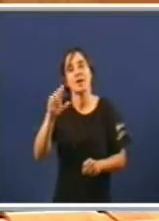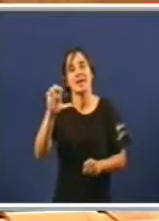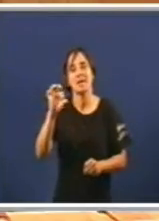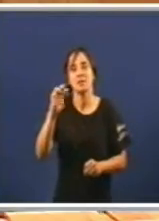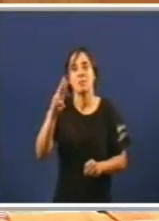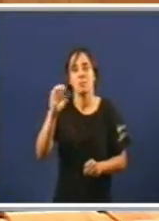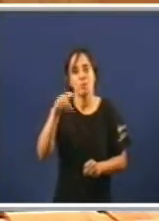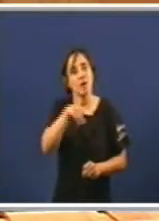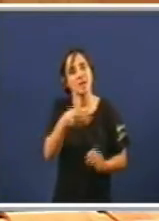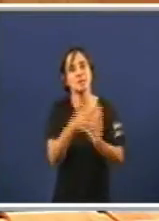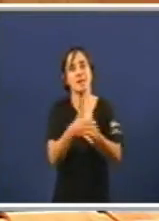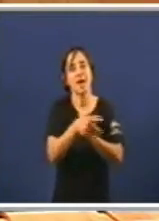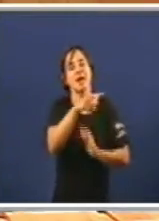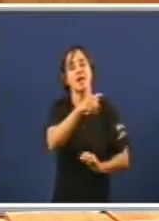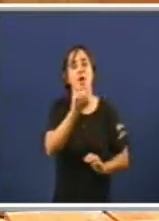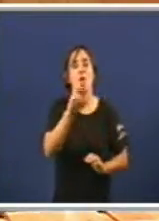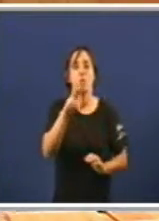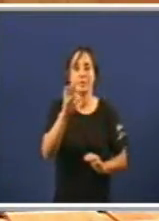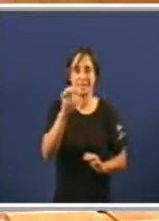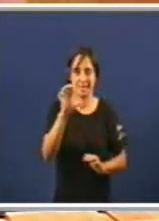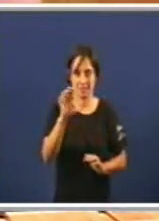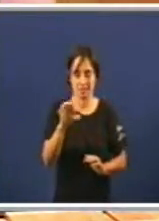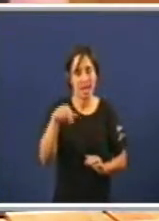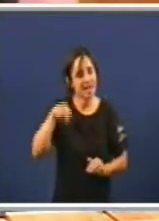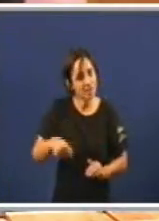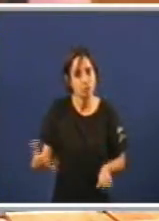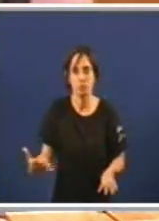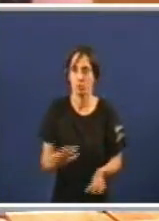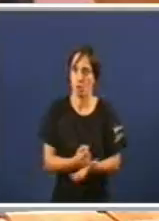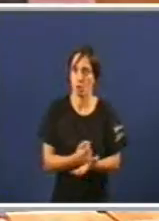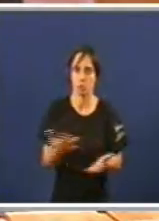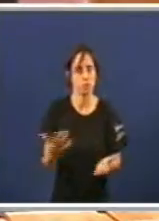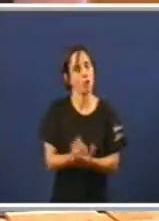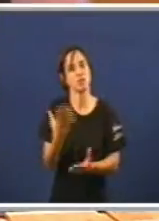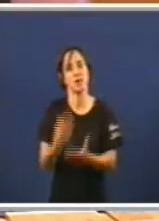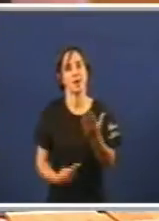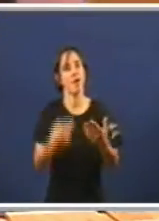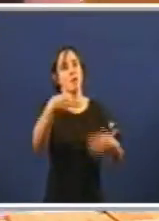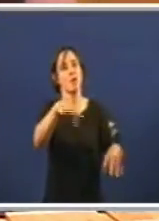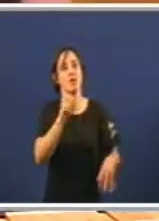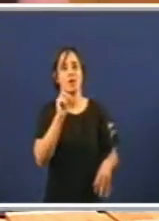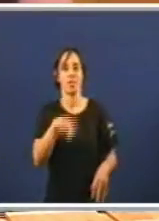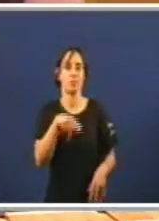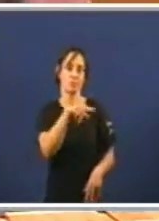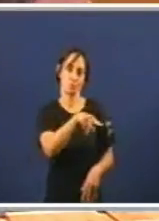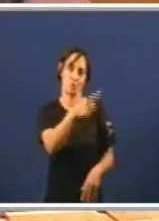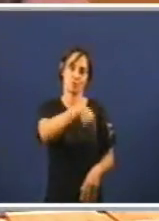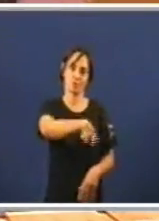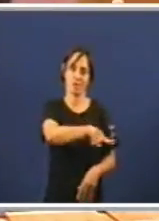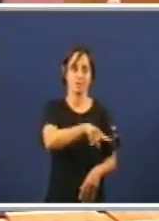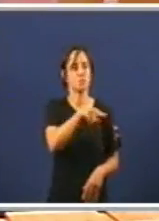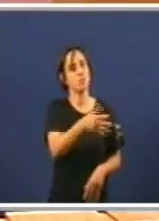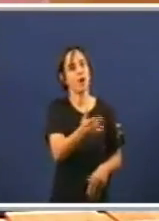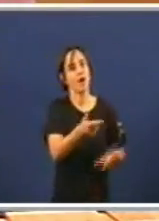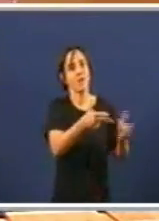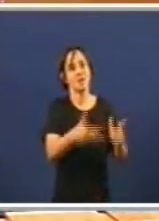Outes. Aquí estamos todos absolutamente equivocados, menos vostedes, porque vostedes teñen 41